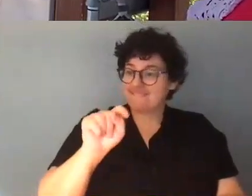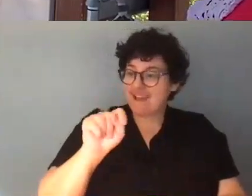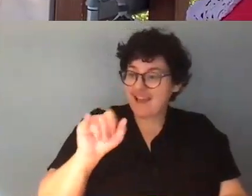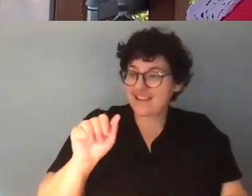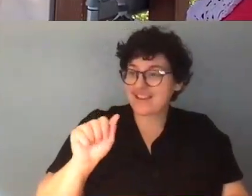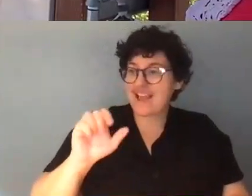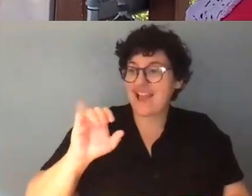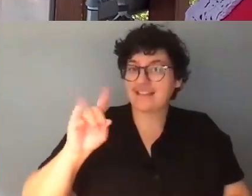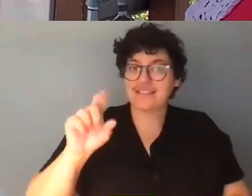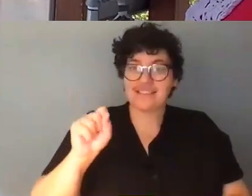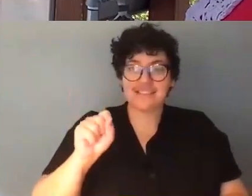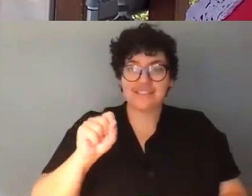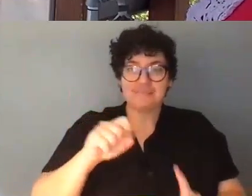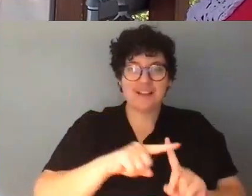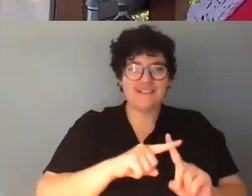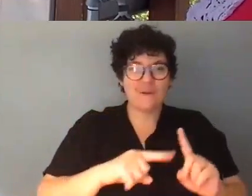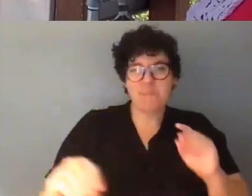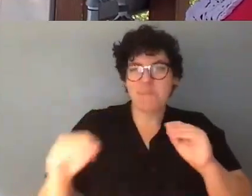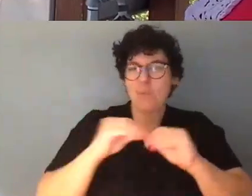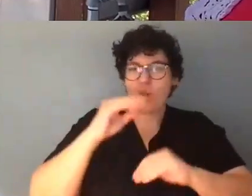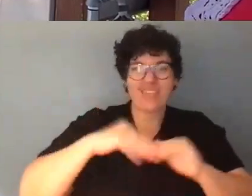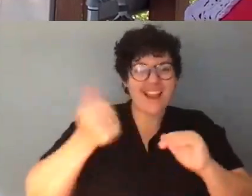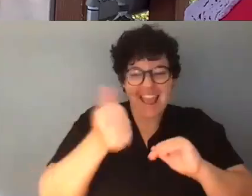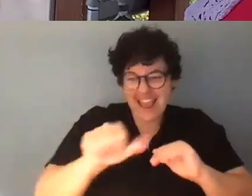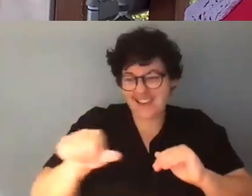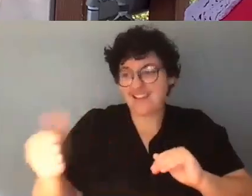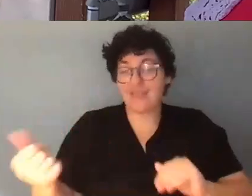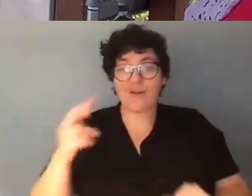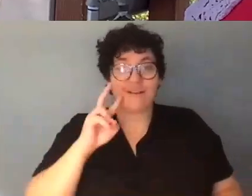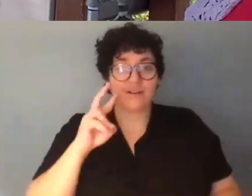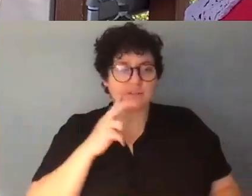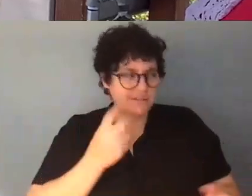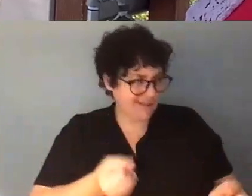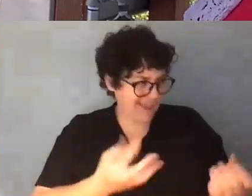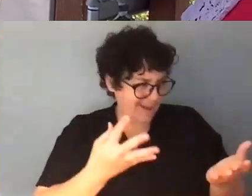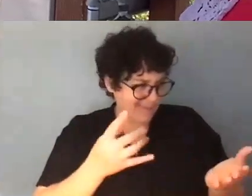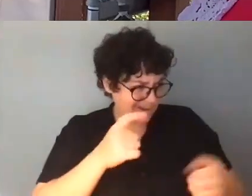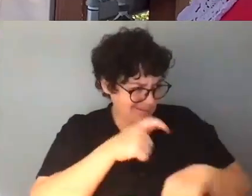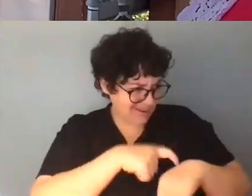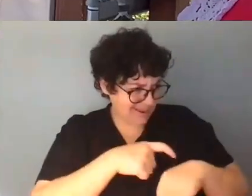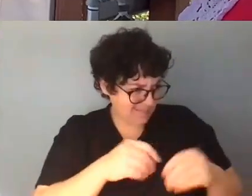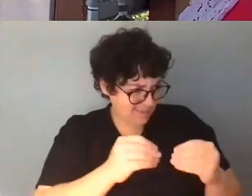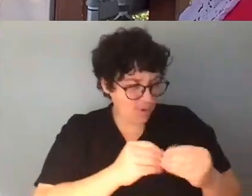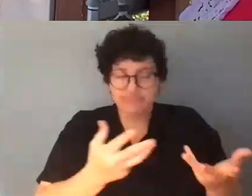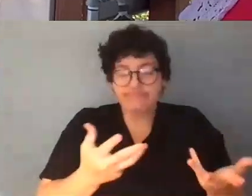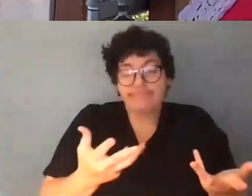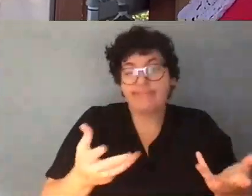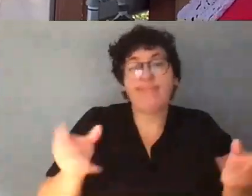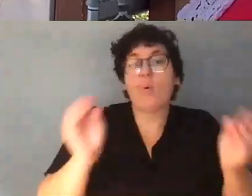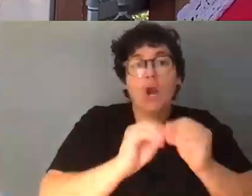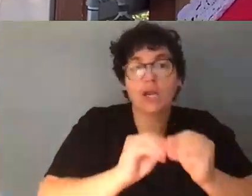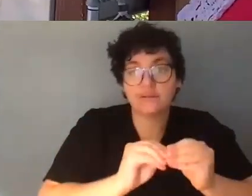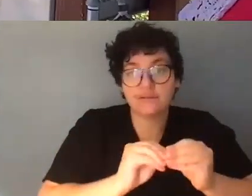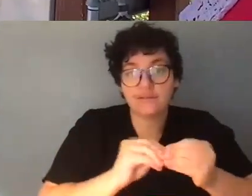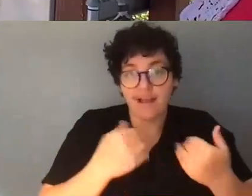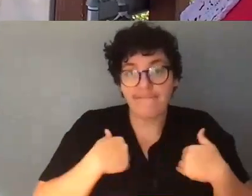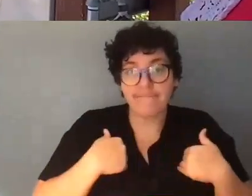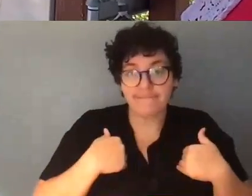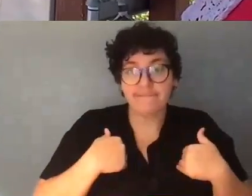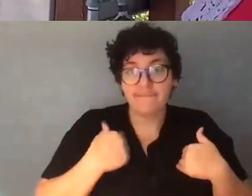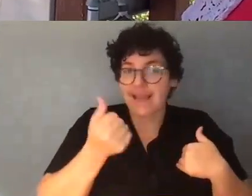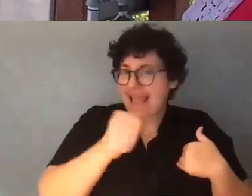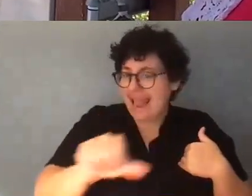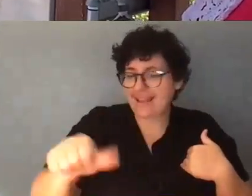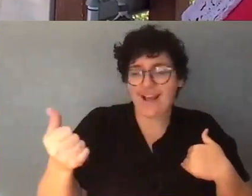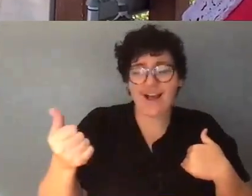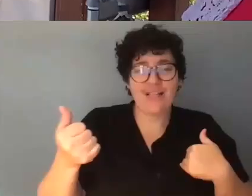ácidos graciosos que cualquier otra verdura. Y ¿cuántas veces más? Tiene más, más. Que